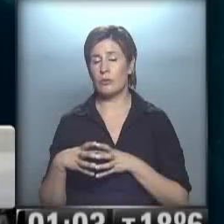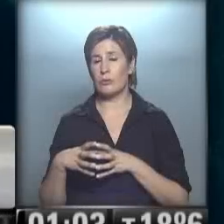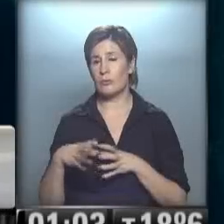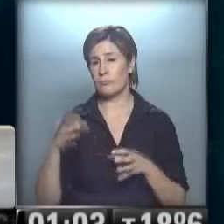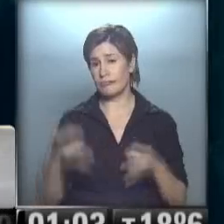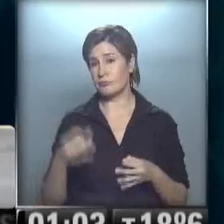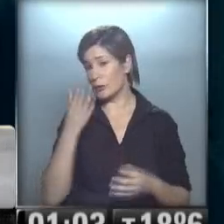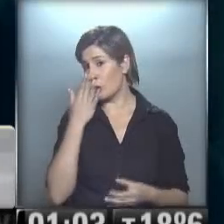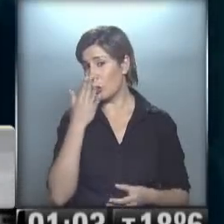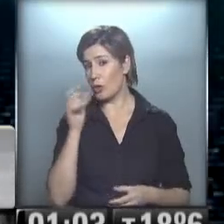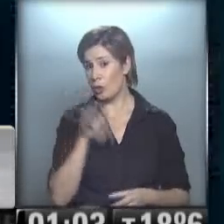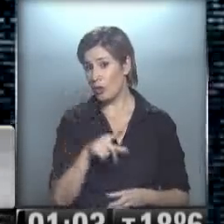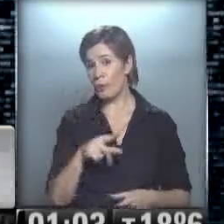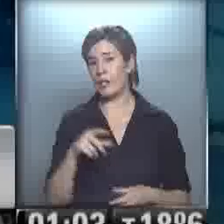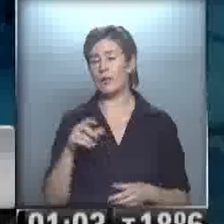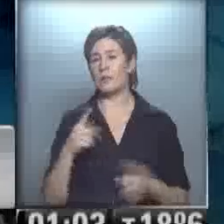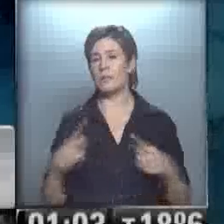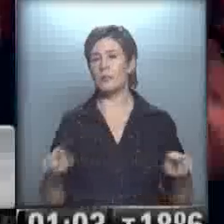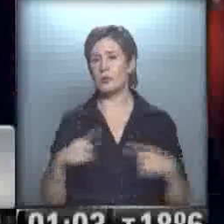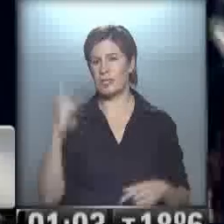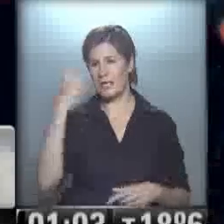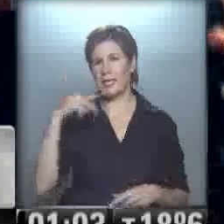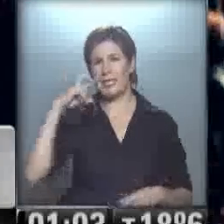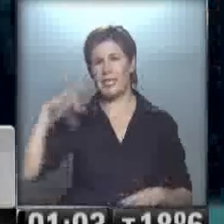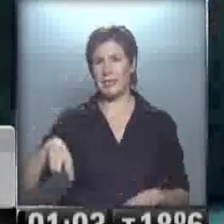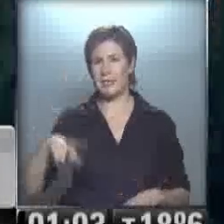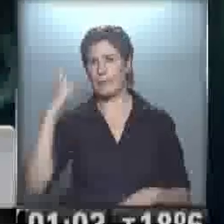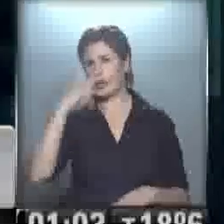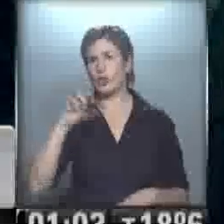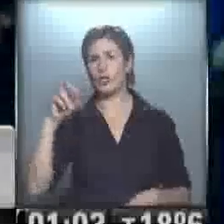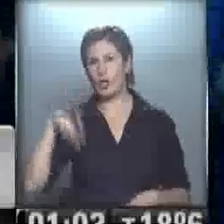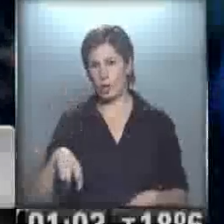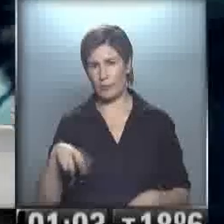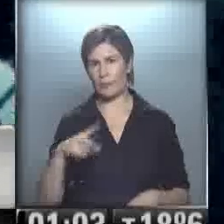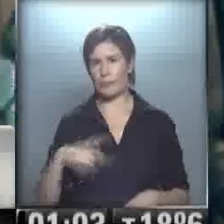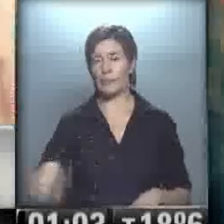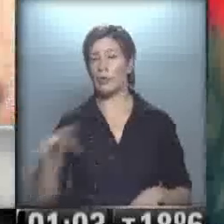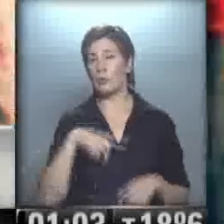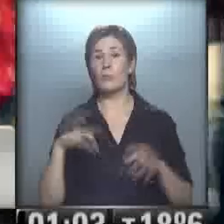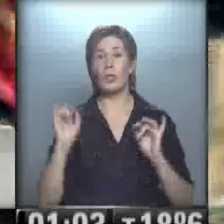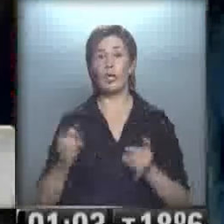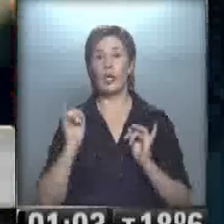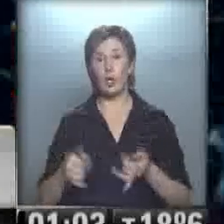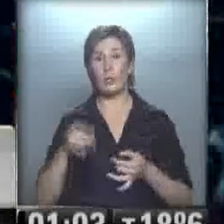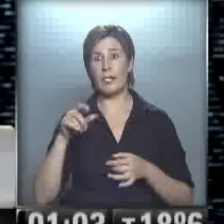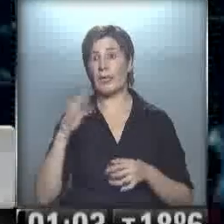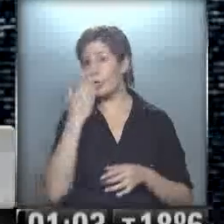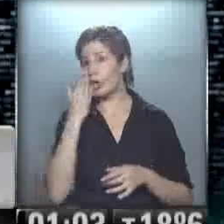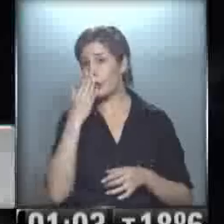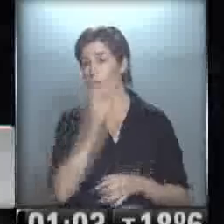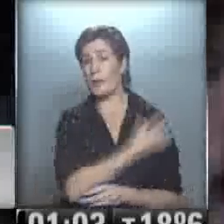cordobesa que hace hip hop. Una banda de jóvenes que viene de Córdoba capital, de barrios